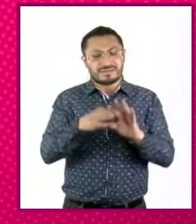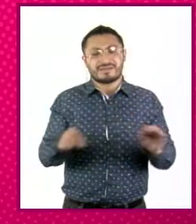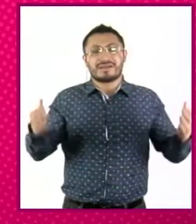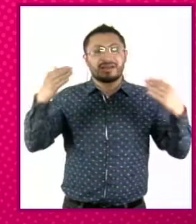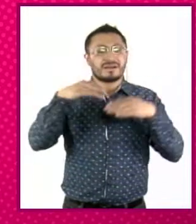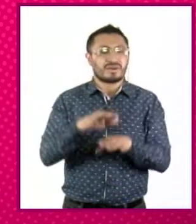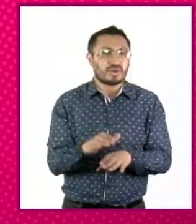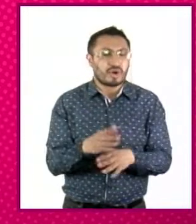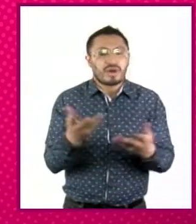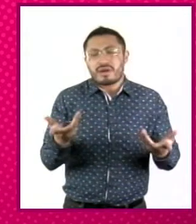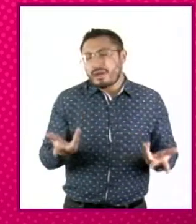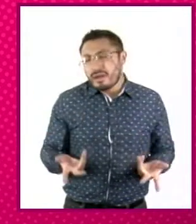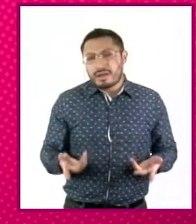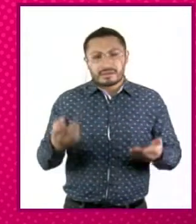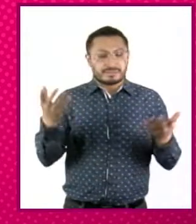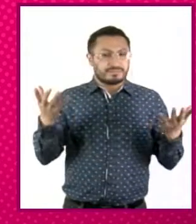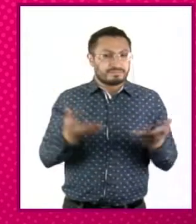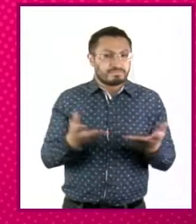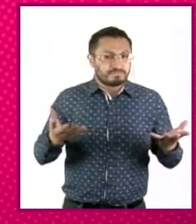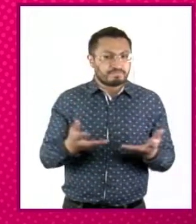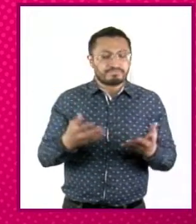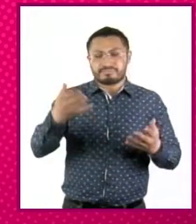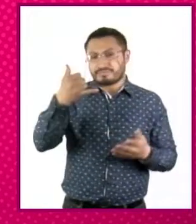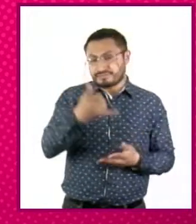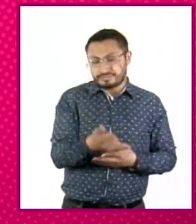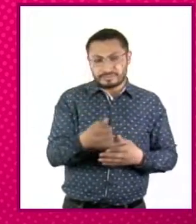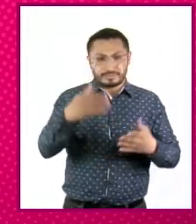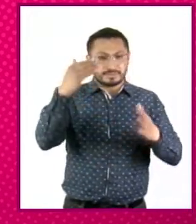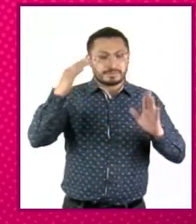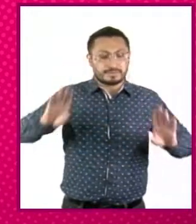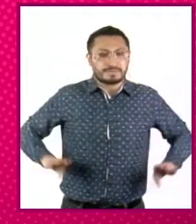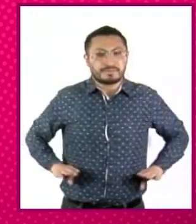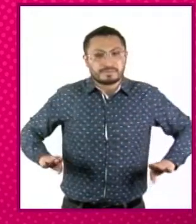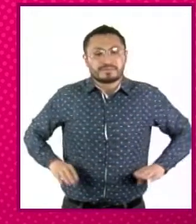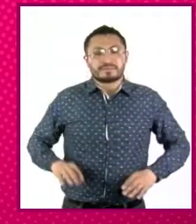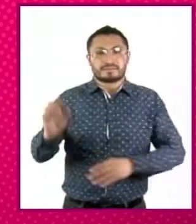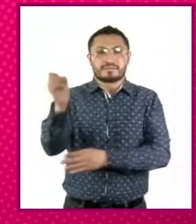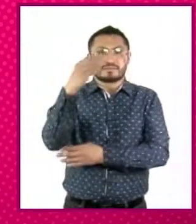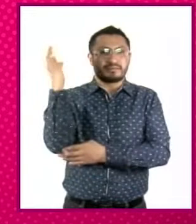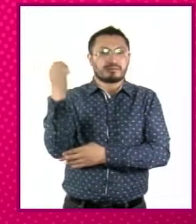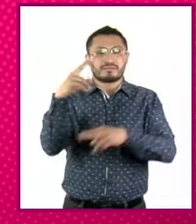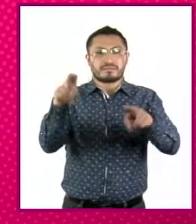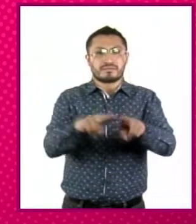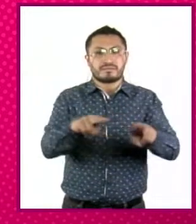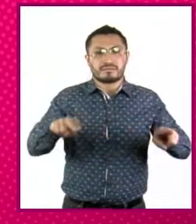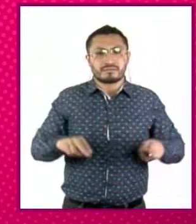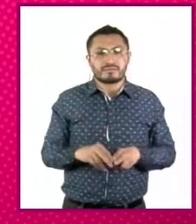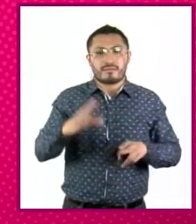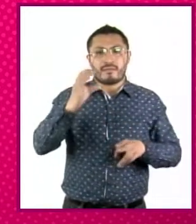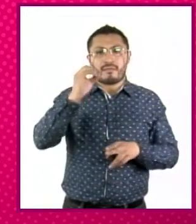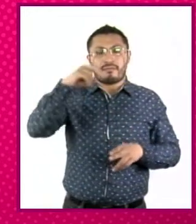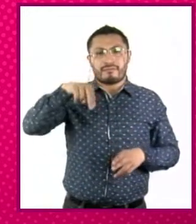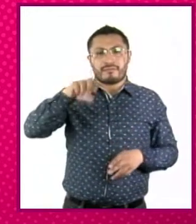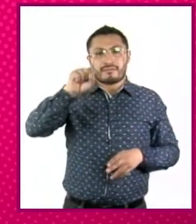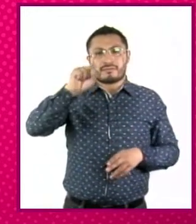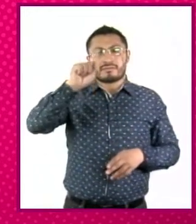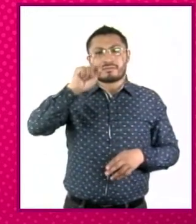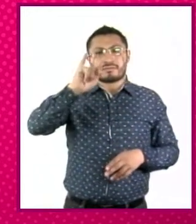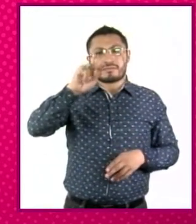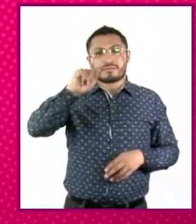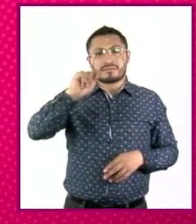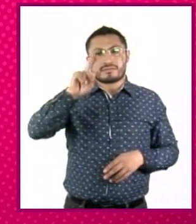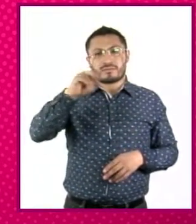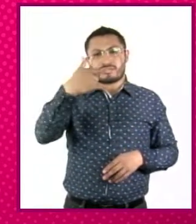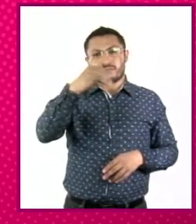torno a la creación y conformación de la Asamblea Nacional Constituyente en Francia. Tiene un